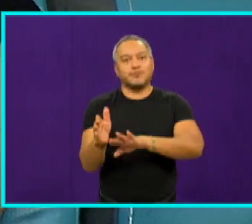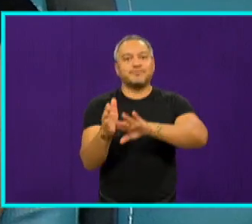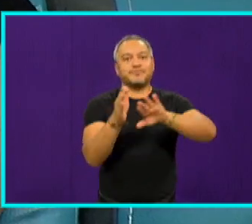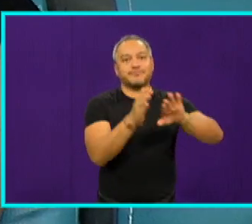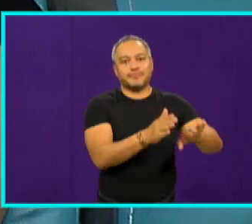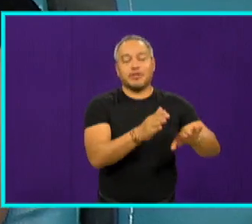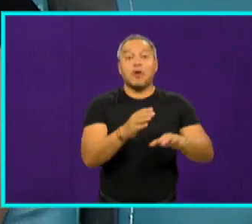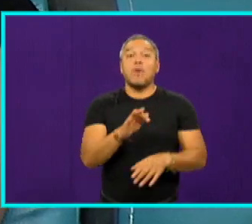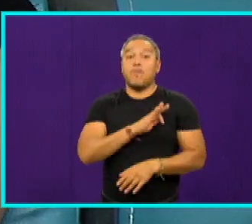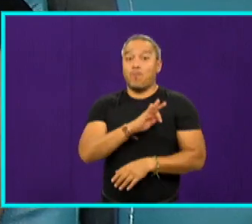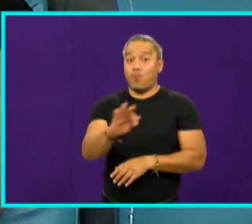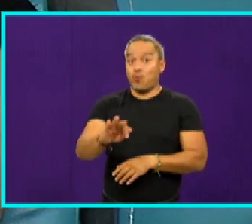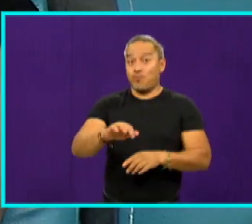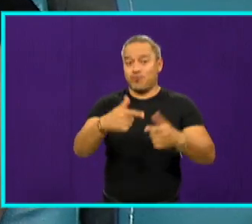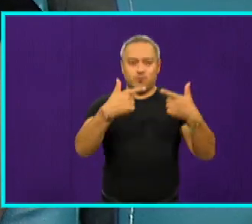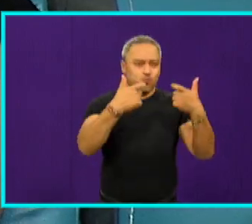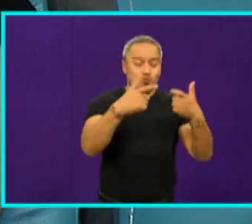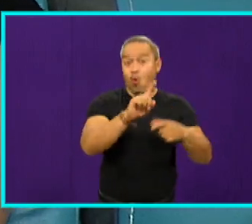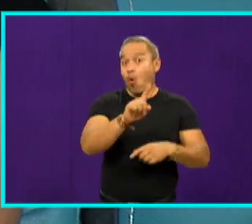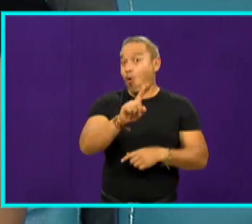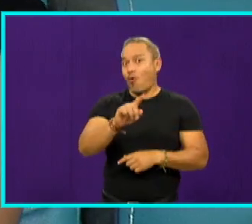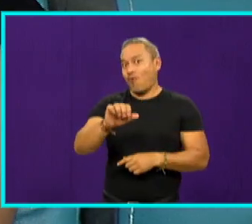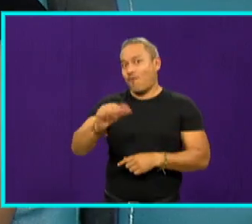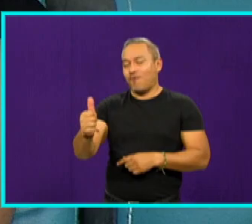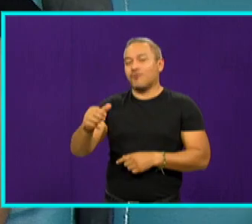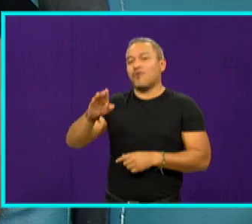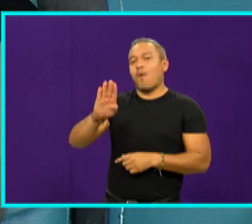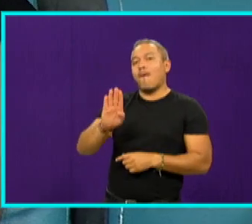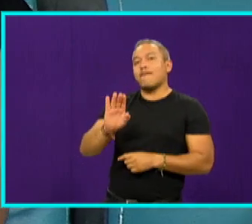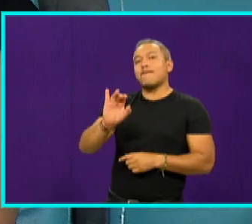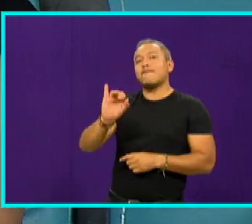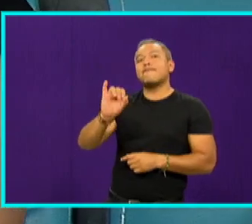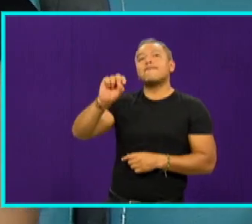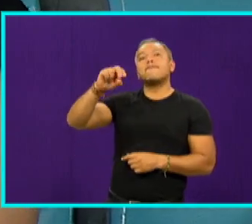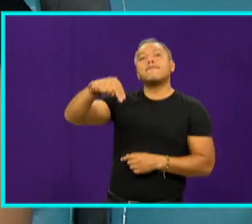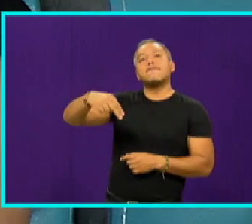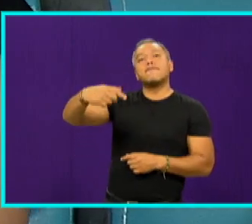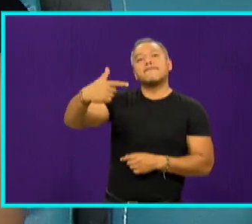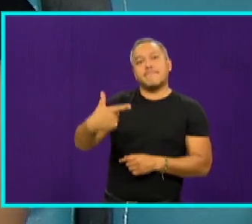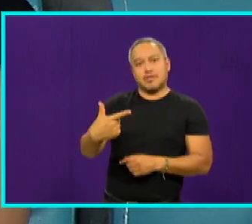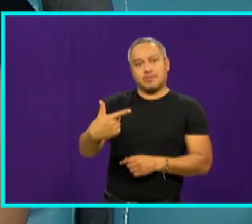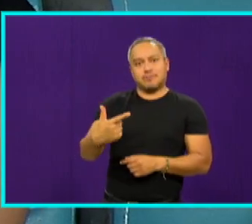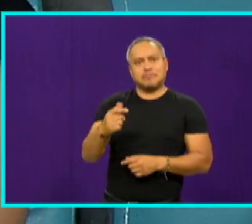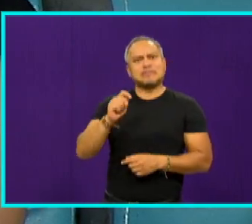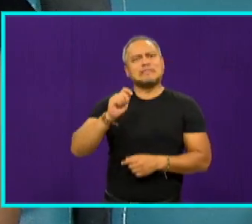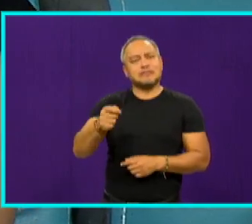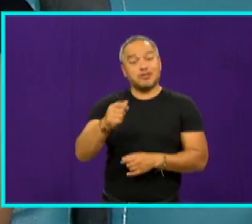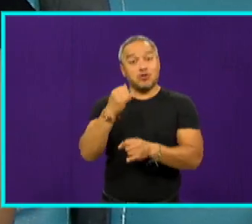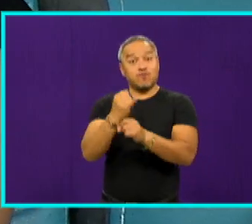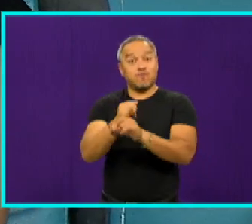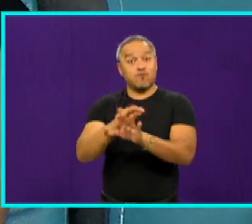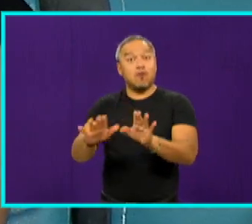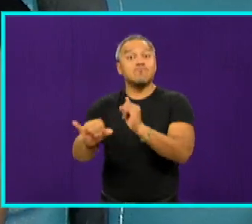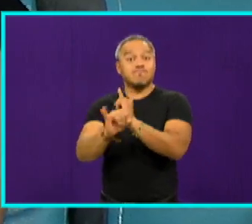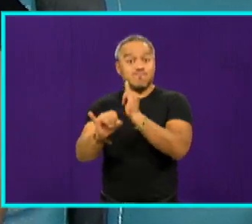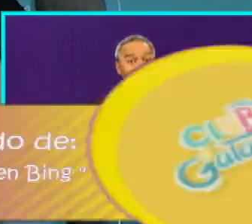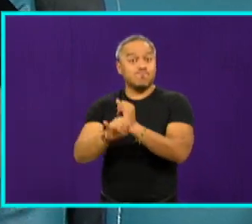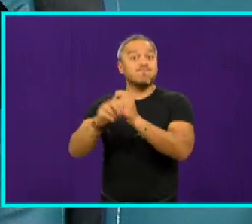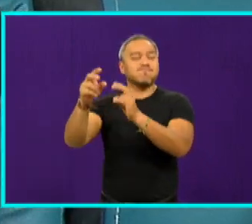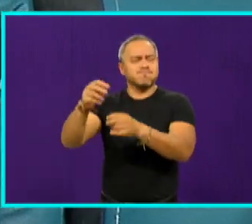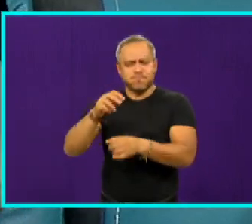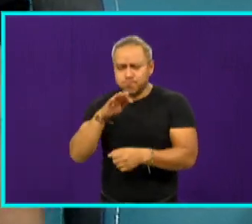por default se llama Bing. Bing es un buscador que nos permite obtener información de internet. Solamente que les cuento